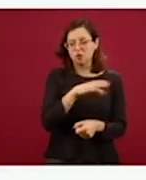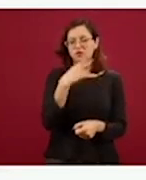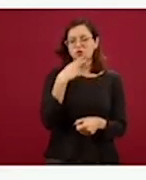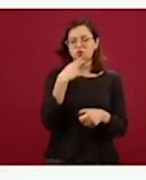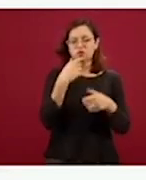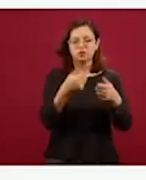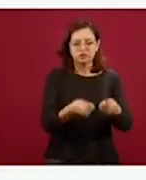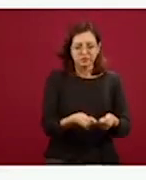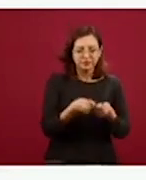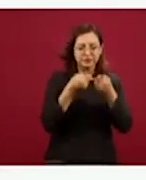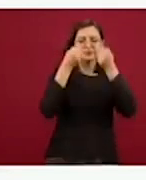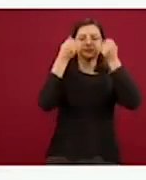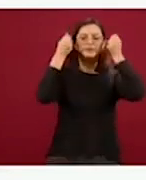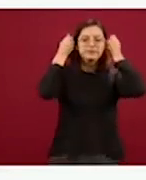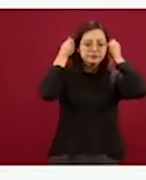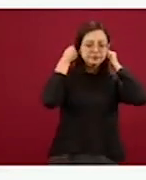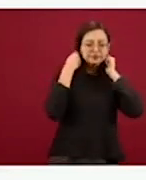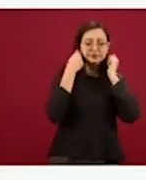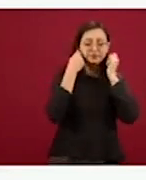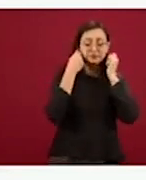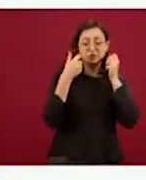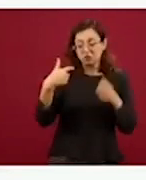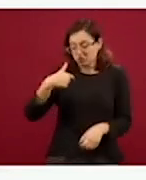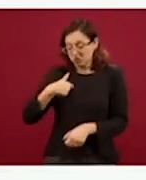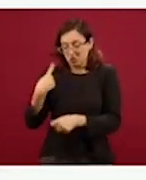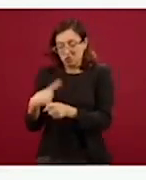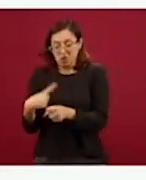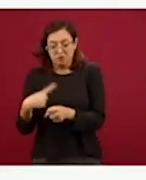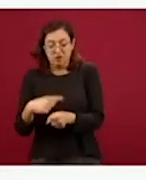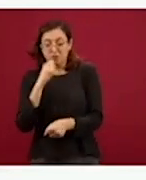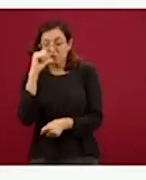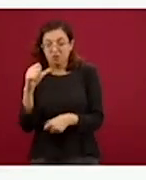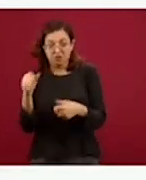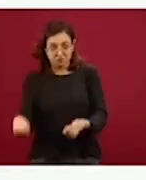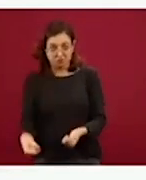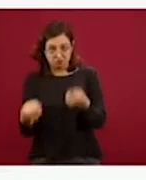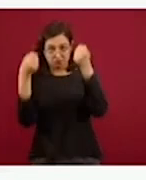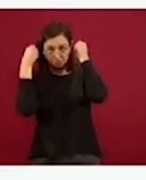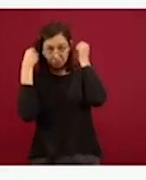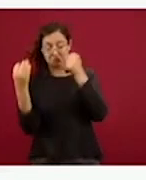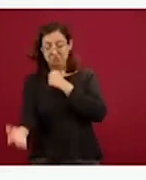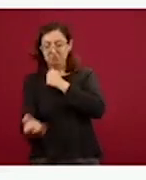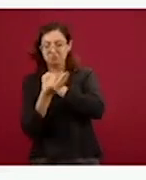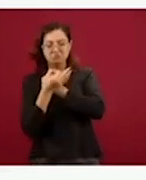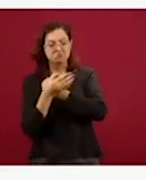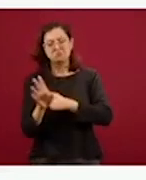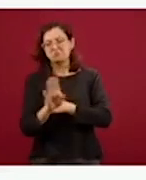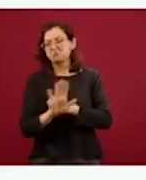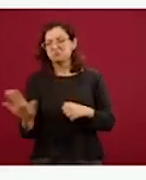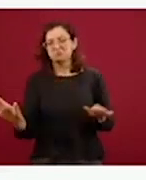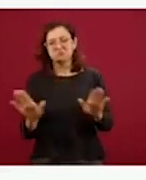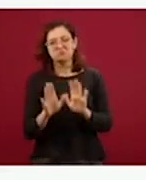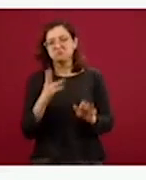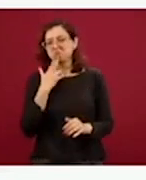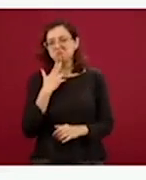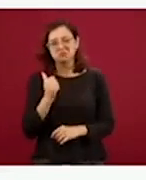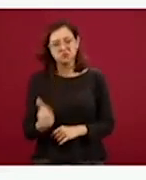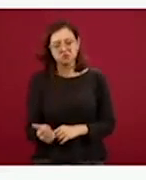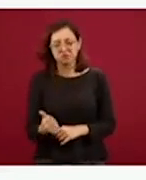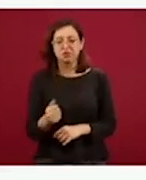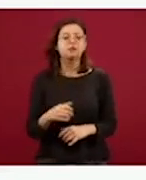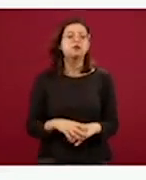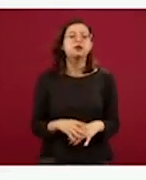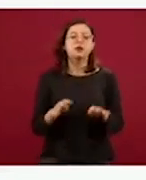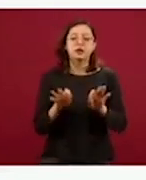no nos sirve como una barrera de protección a las personas que pudiéramos ser contagiadas. Y una muy importante, quien